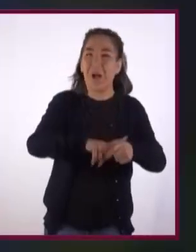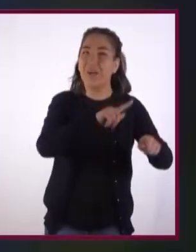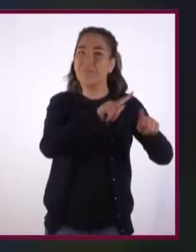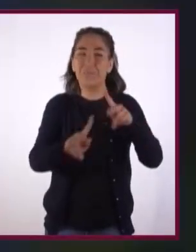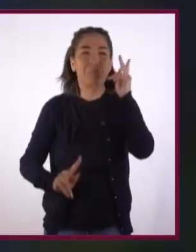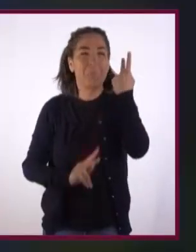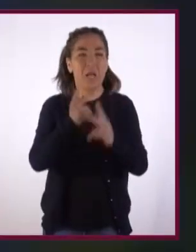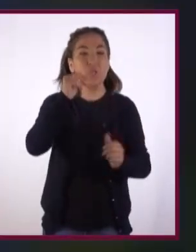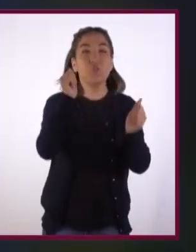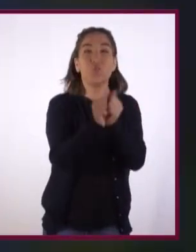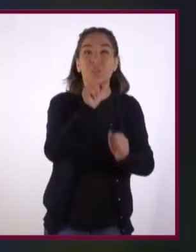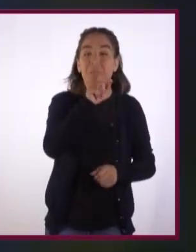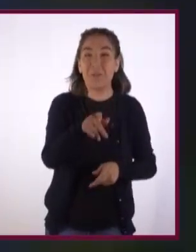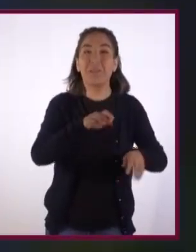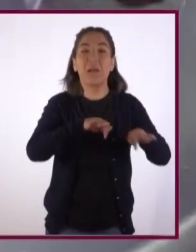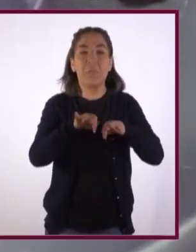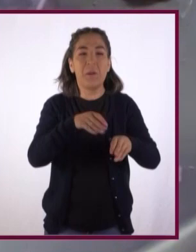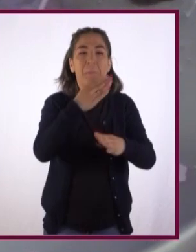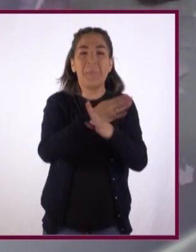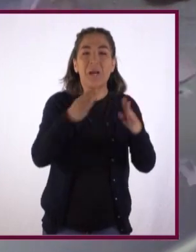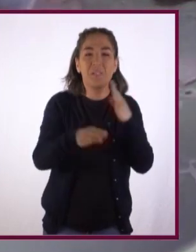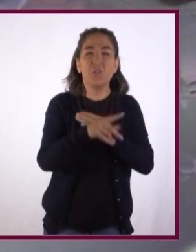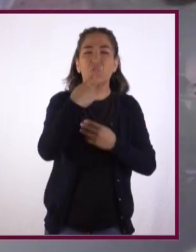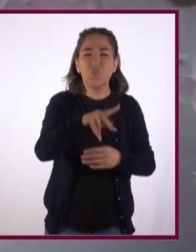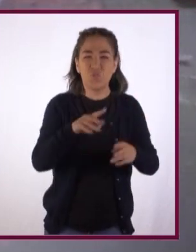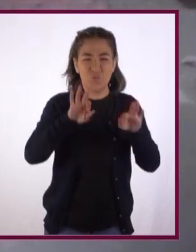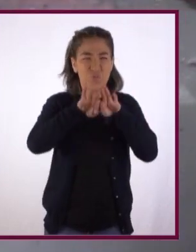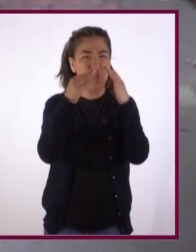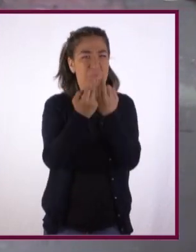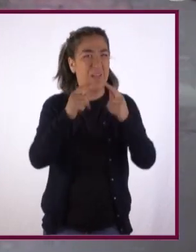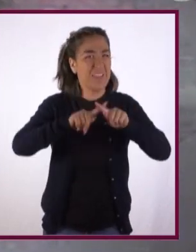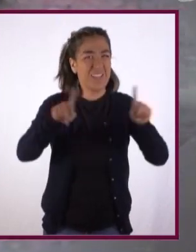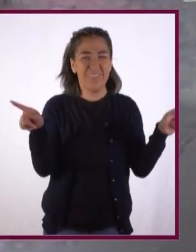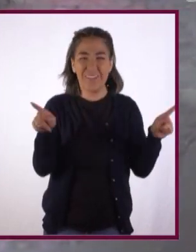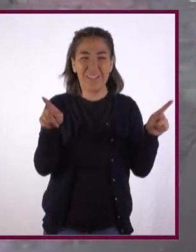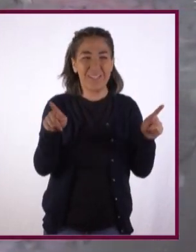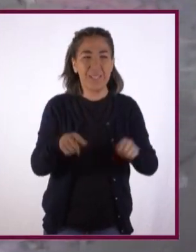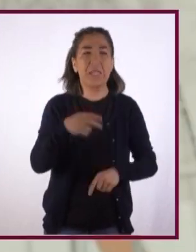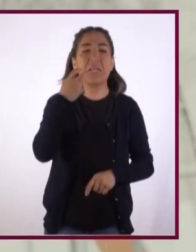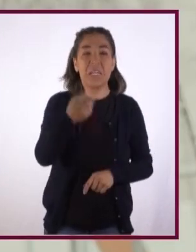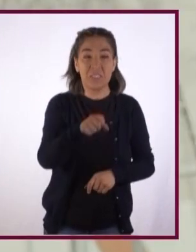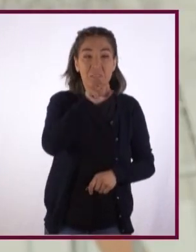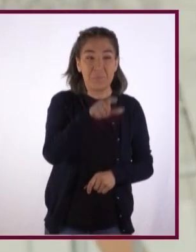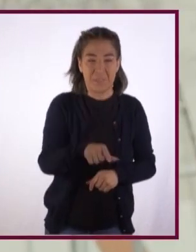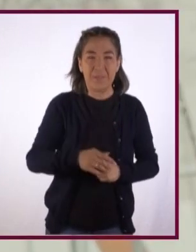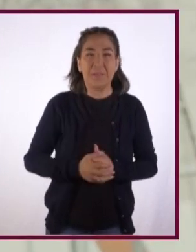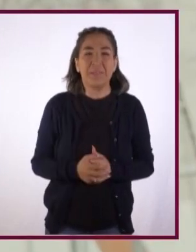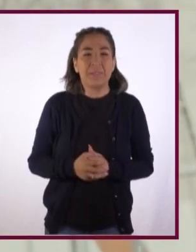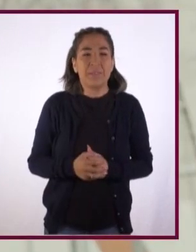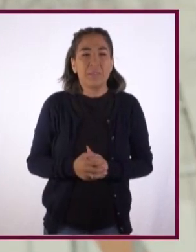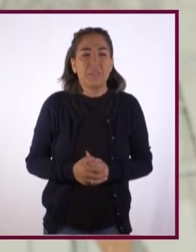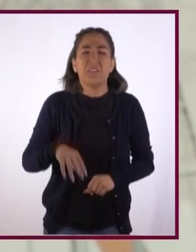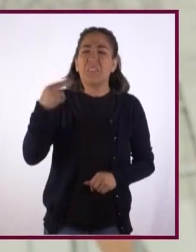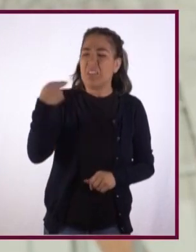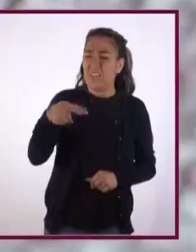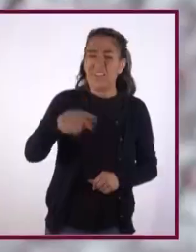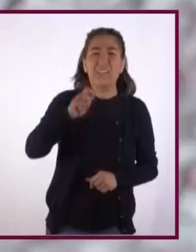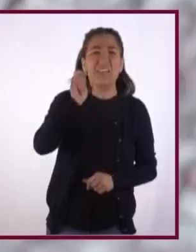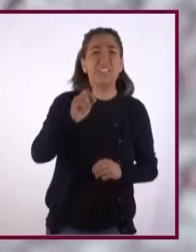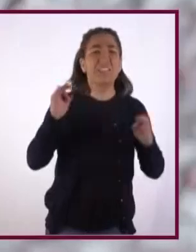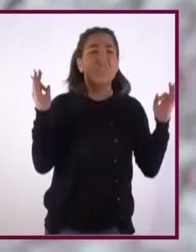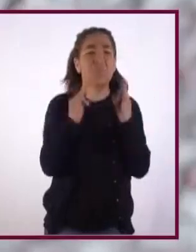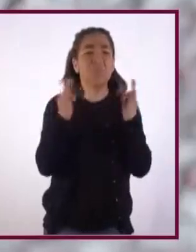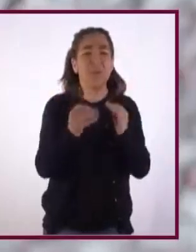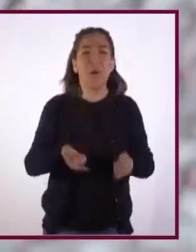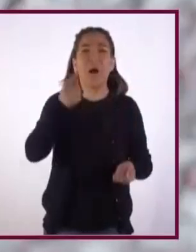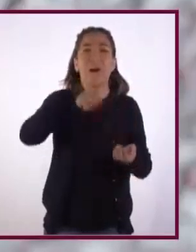oportunidad de trabajar con materiales de una forma completamente distinta y diversa. De hecho, en concreto, llamamos frío a